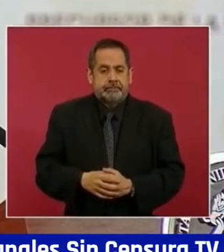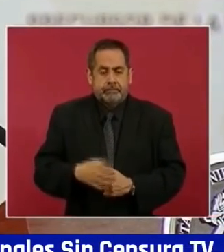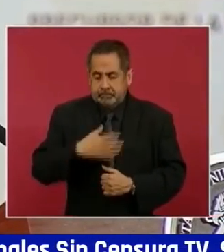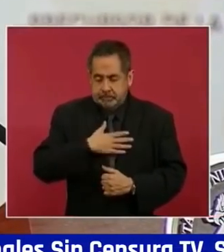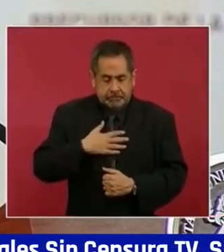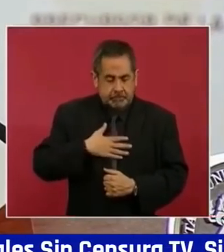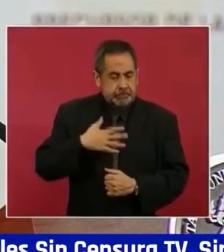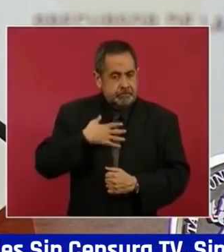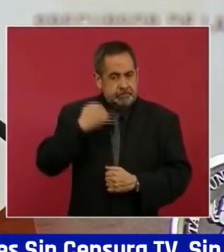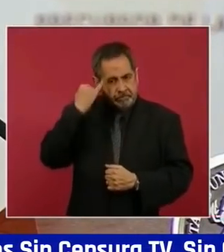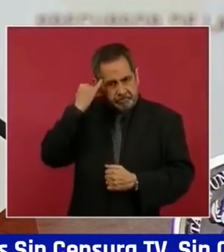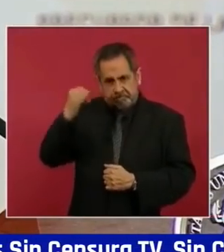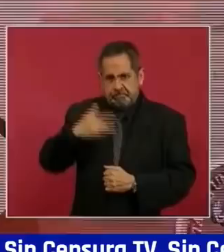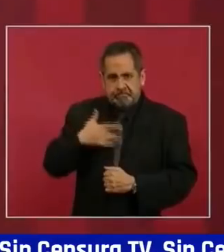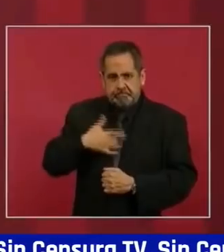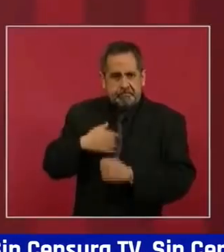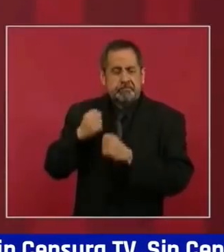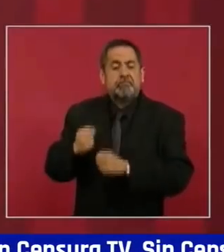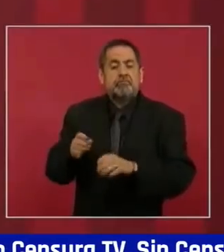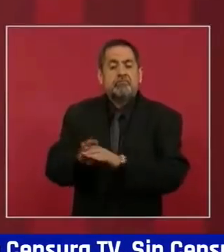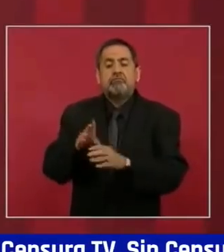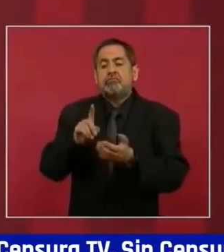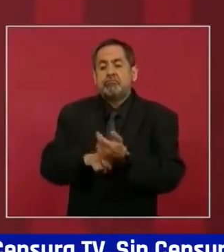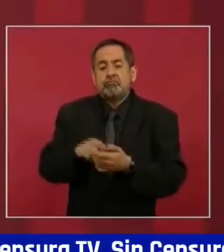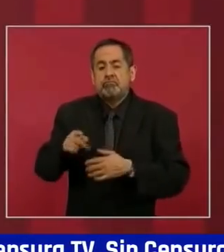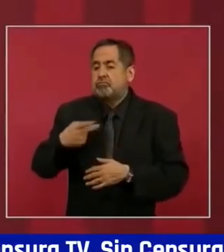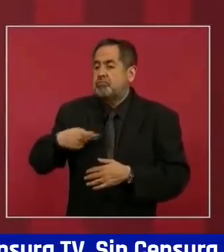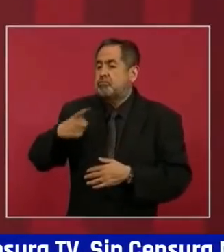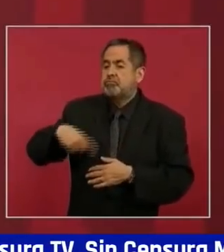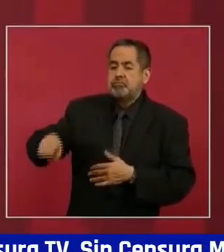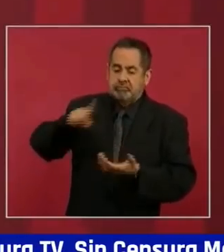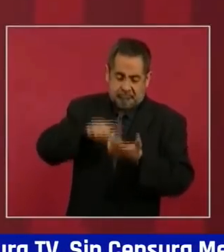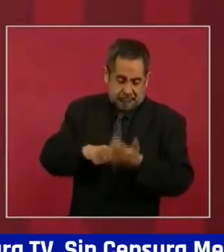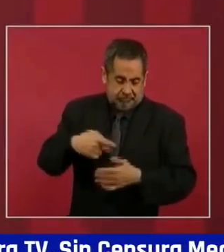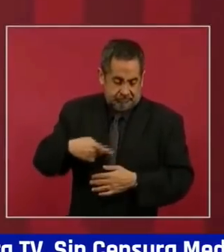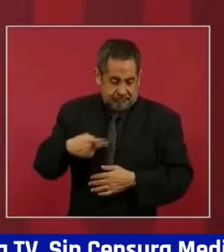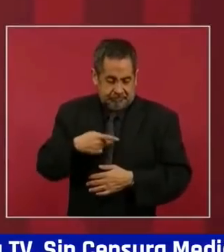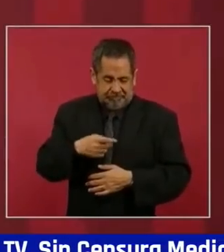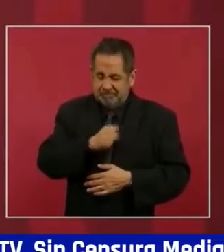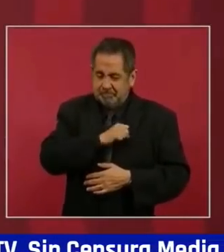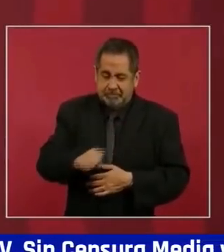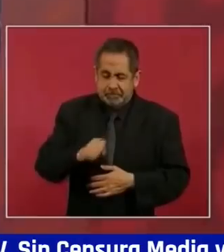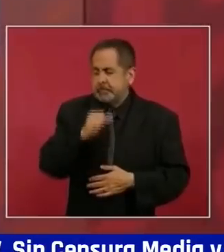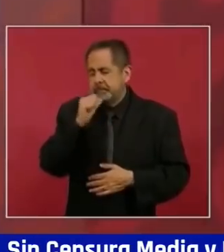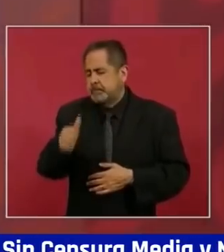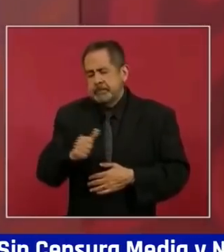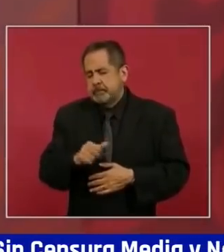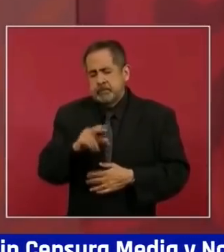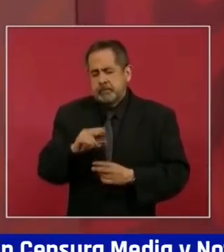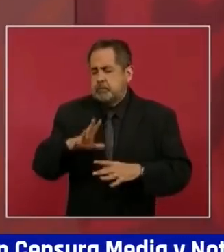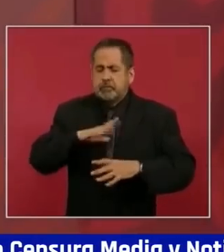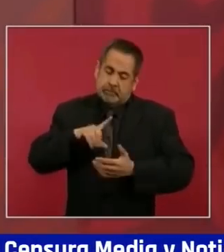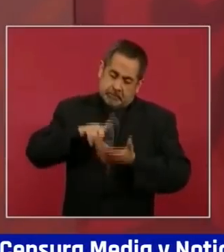Yo sostengo que el ser humano no es malo por naturaleza.